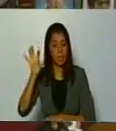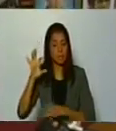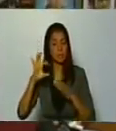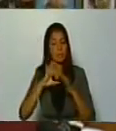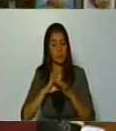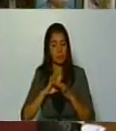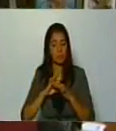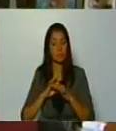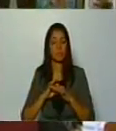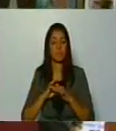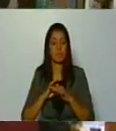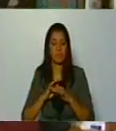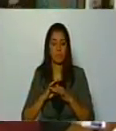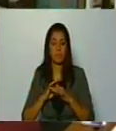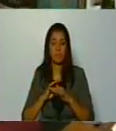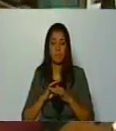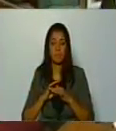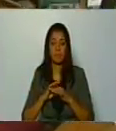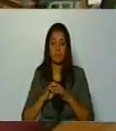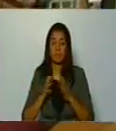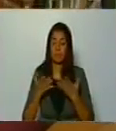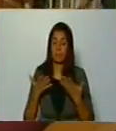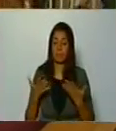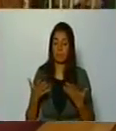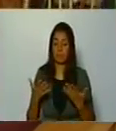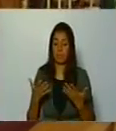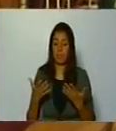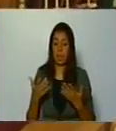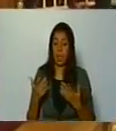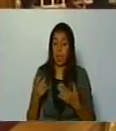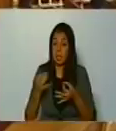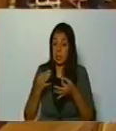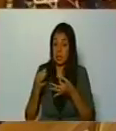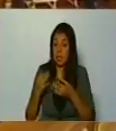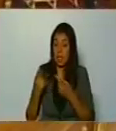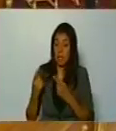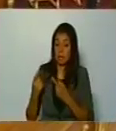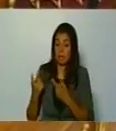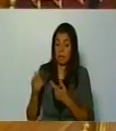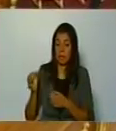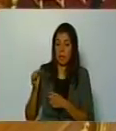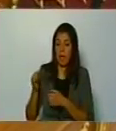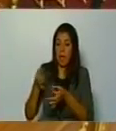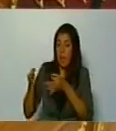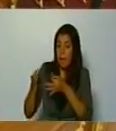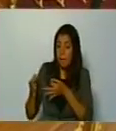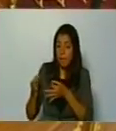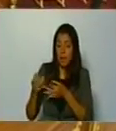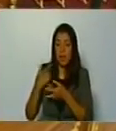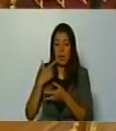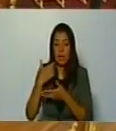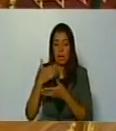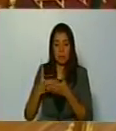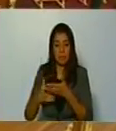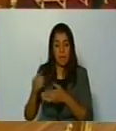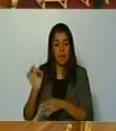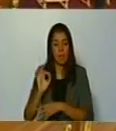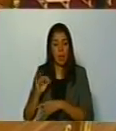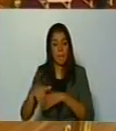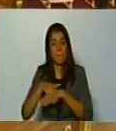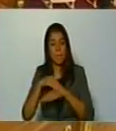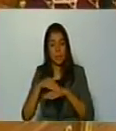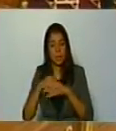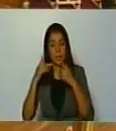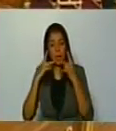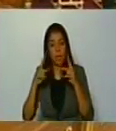y de facto, sin que mediase que nadie llevase un libelo, en este caso tenía que ser el Ministerio Público,